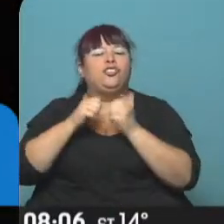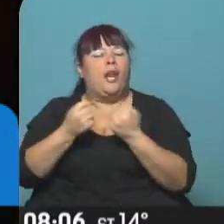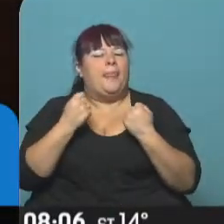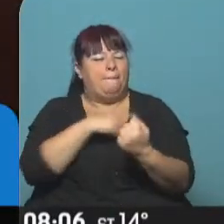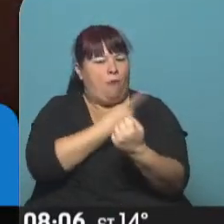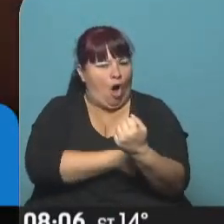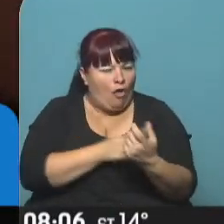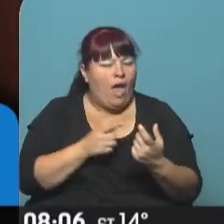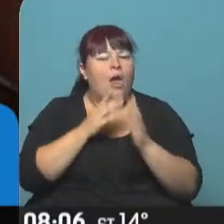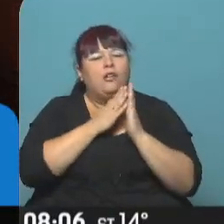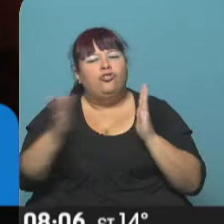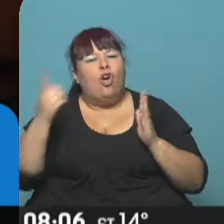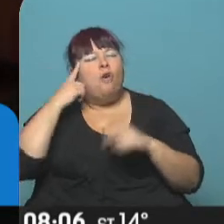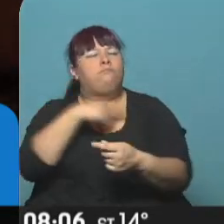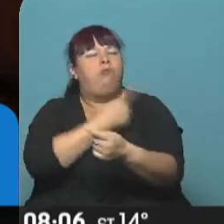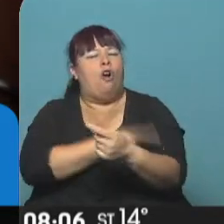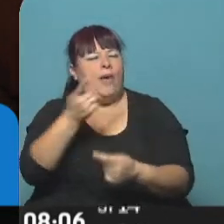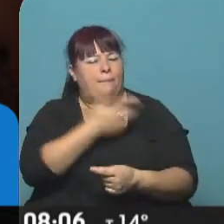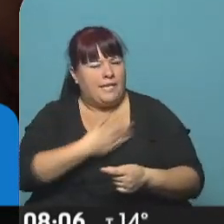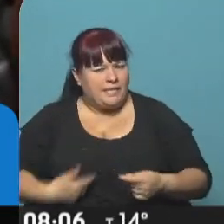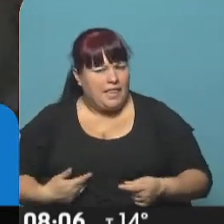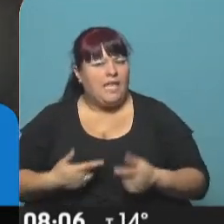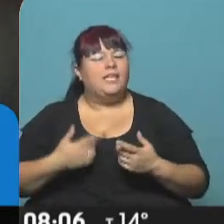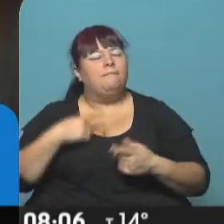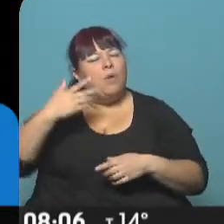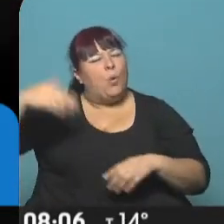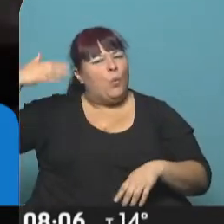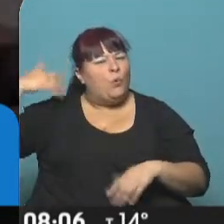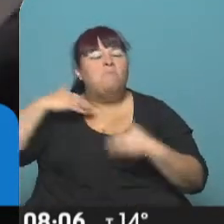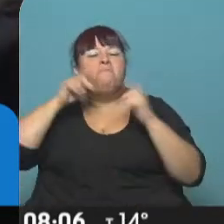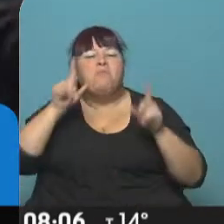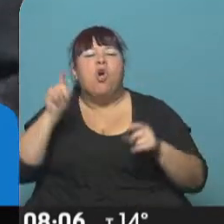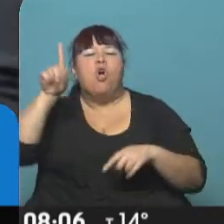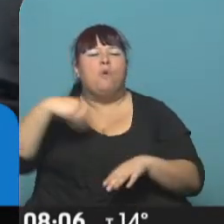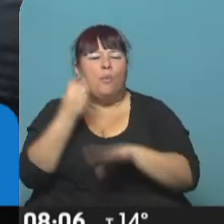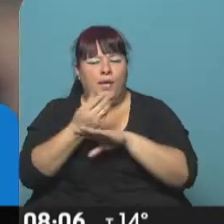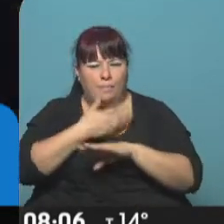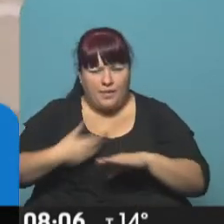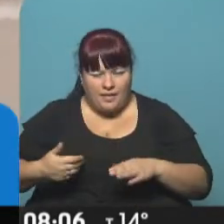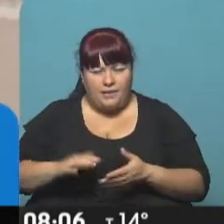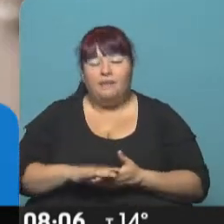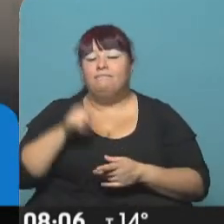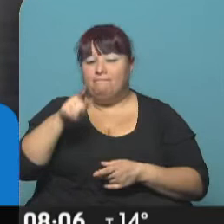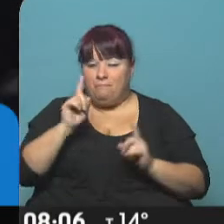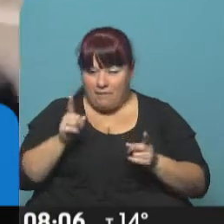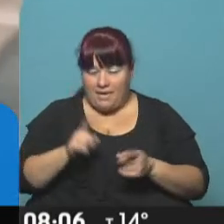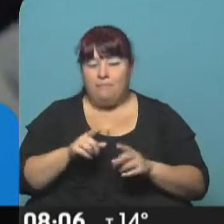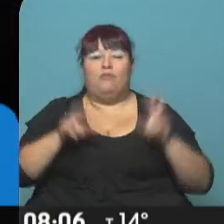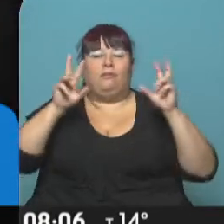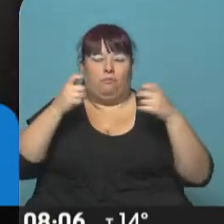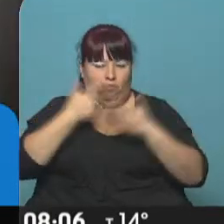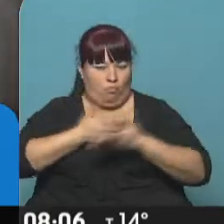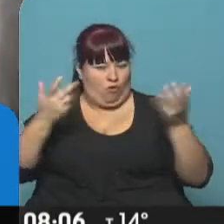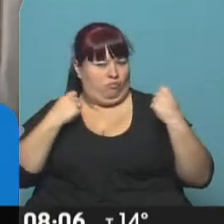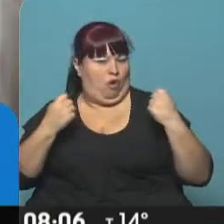la construcción, la idea del poder de este presidente que mucho de su pasado no se sabe cómo llegó a ser. Mano arriba, presidente. Y ahí está el tema de